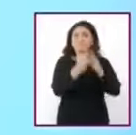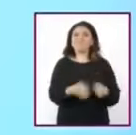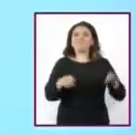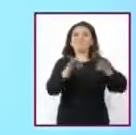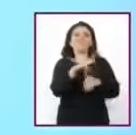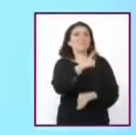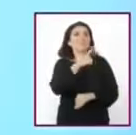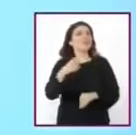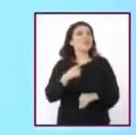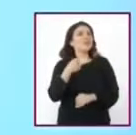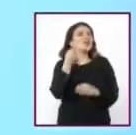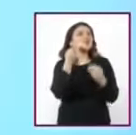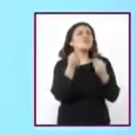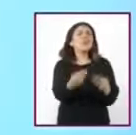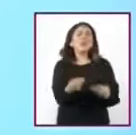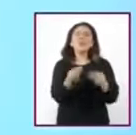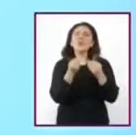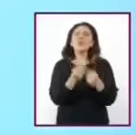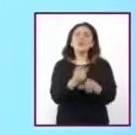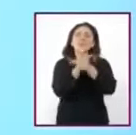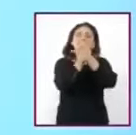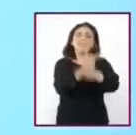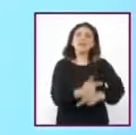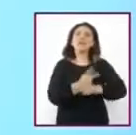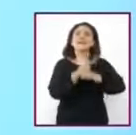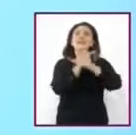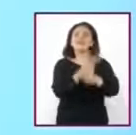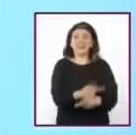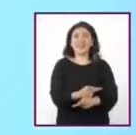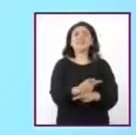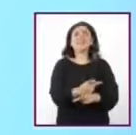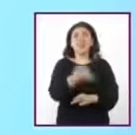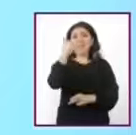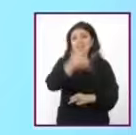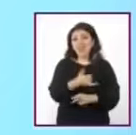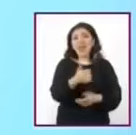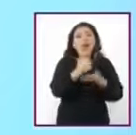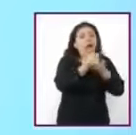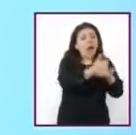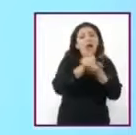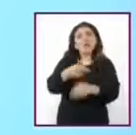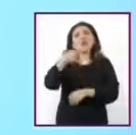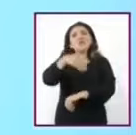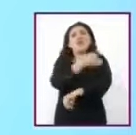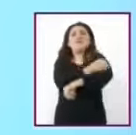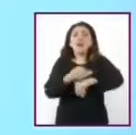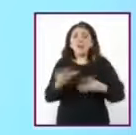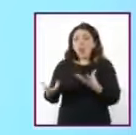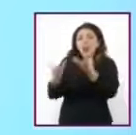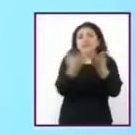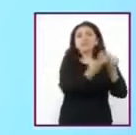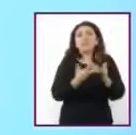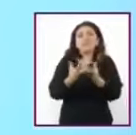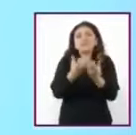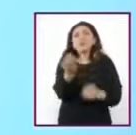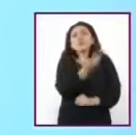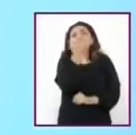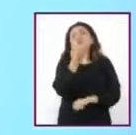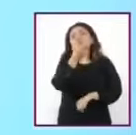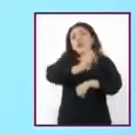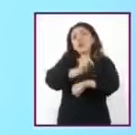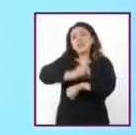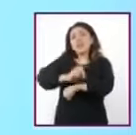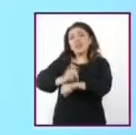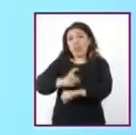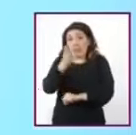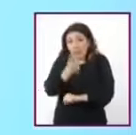es importante tener mucha, pero mucha paciencia e impulsar el trabajo colaborativo con las personas con quienes